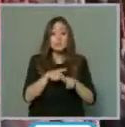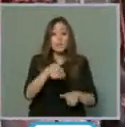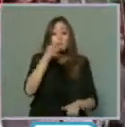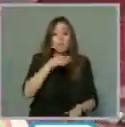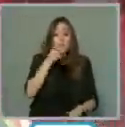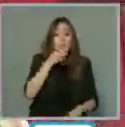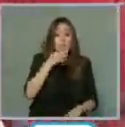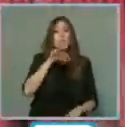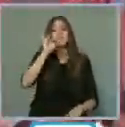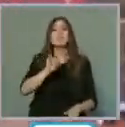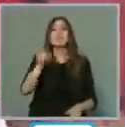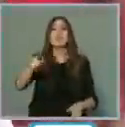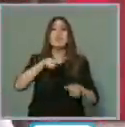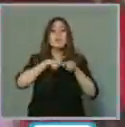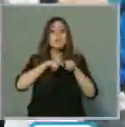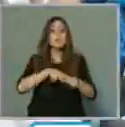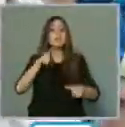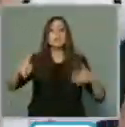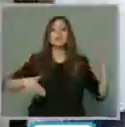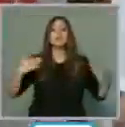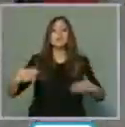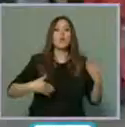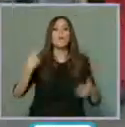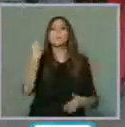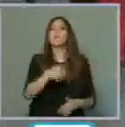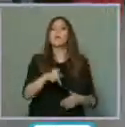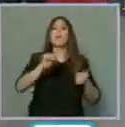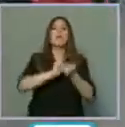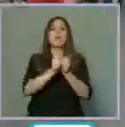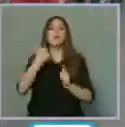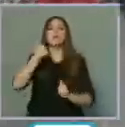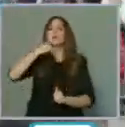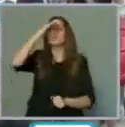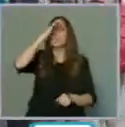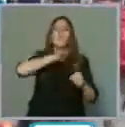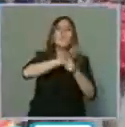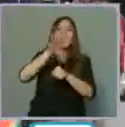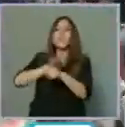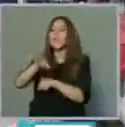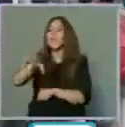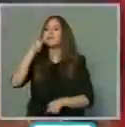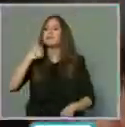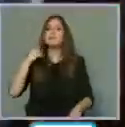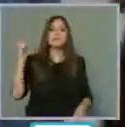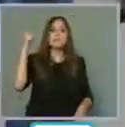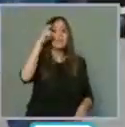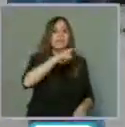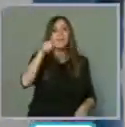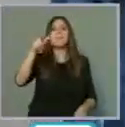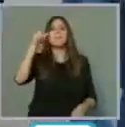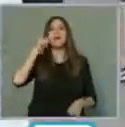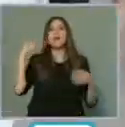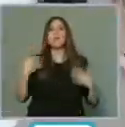todavía, es que no para la fiesta. Y les juro que me costó trabajo escoger. El Pride. Exacto, va a ser una locura.